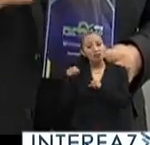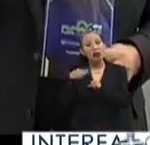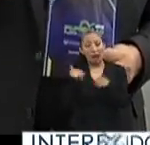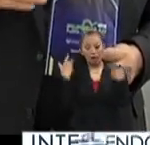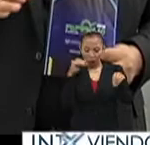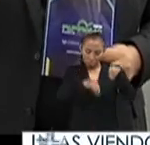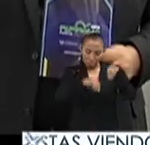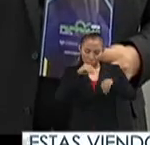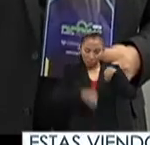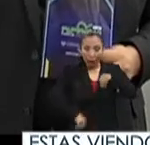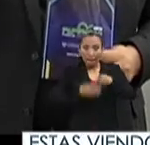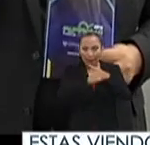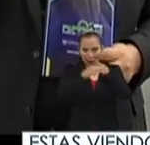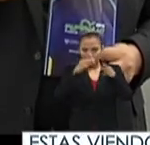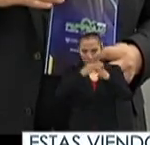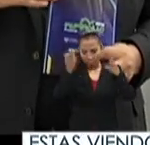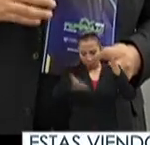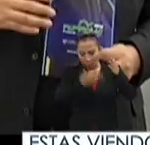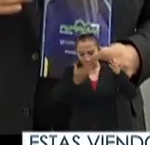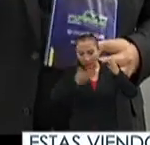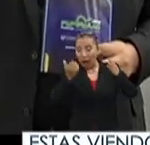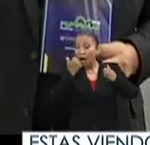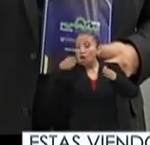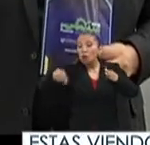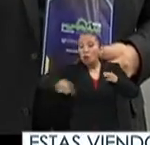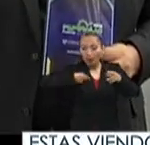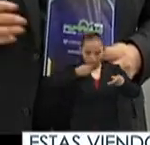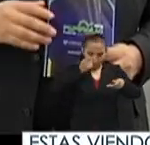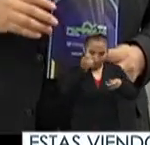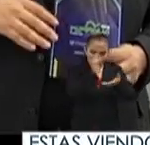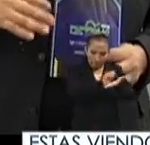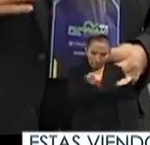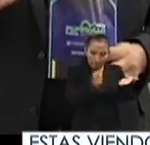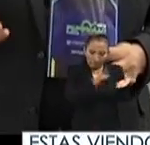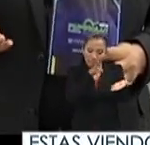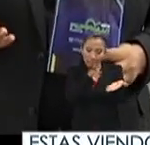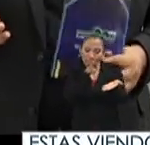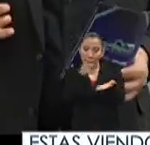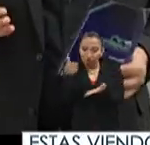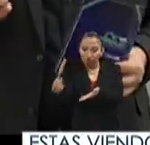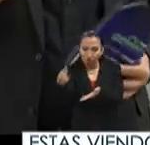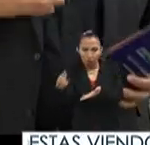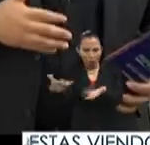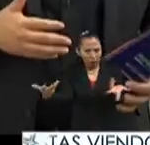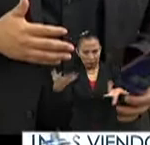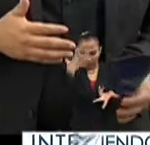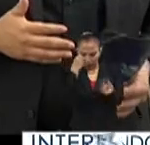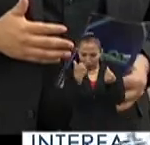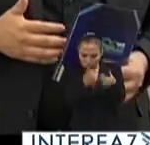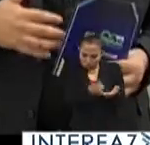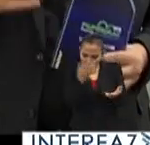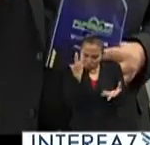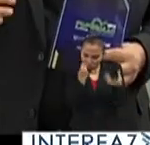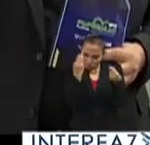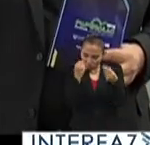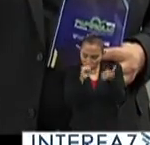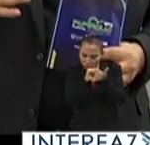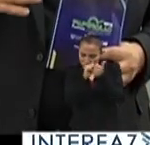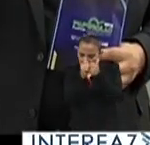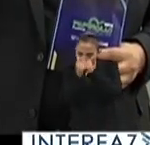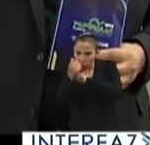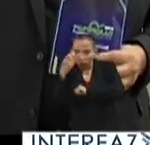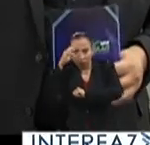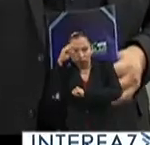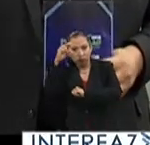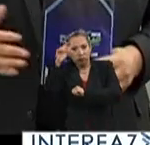creó una serie de materiales que el estudiante va desarrollando para que de manera autodidacta, es decir, aprende por sí mismo, vaya